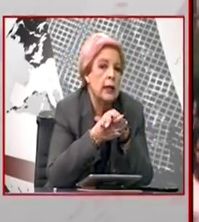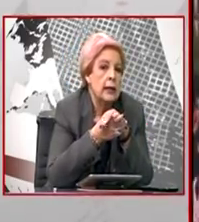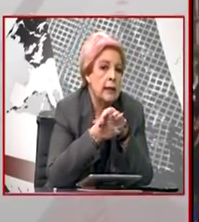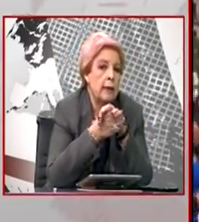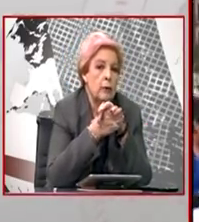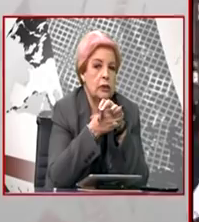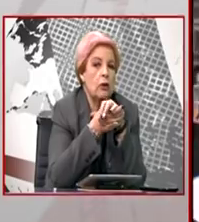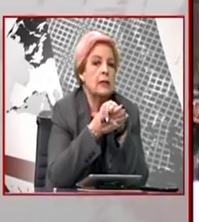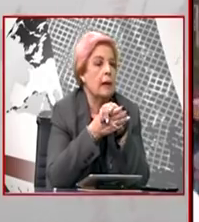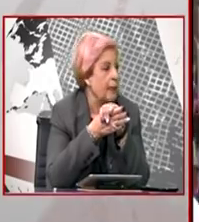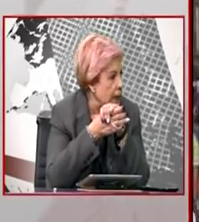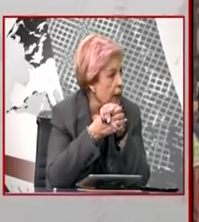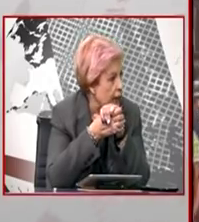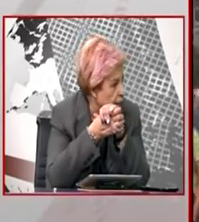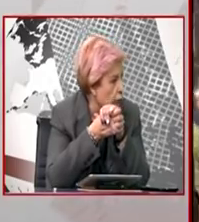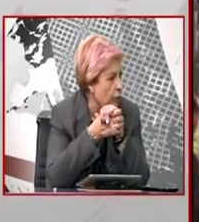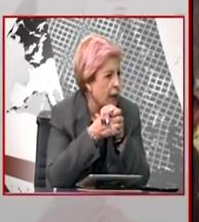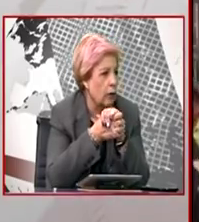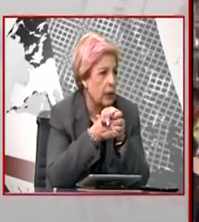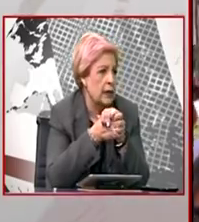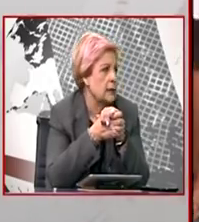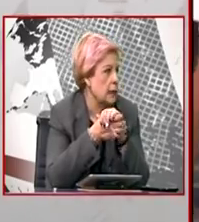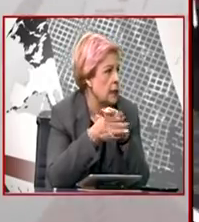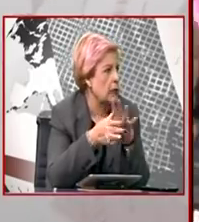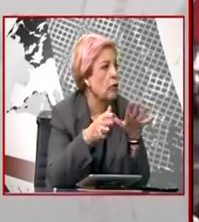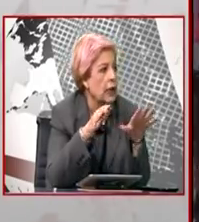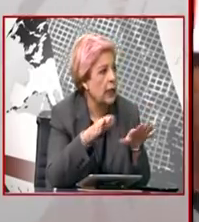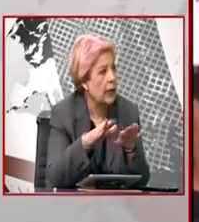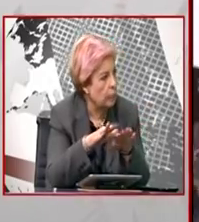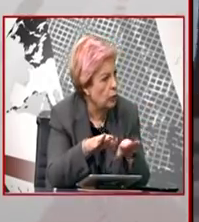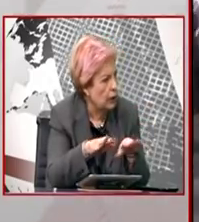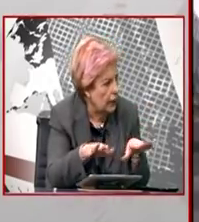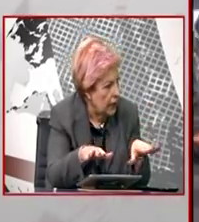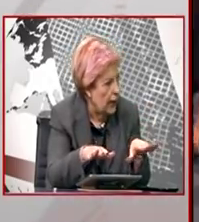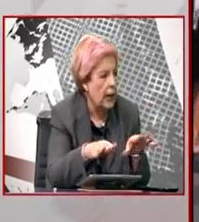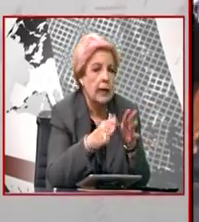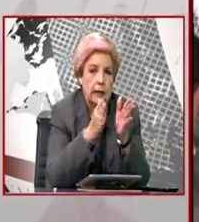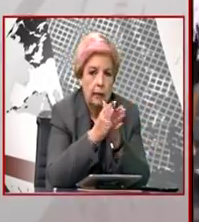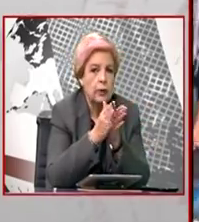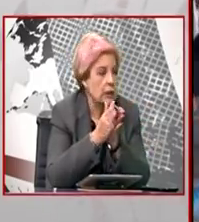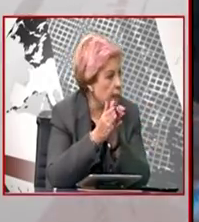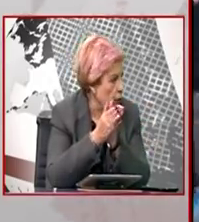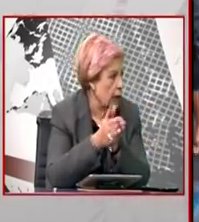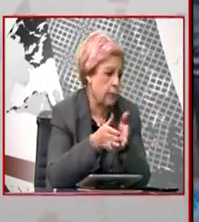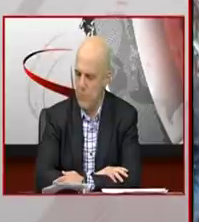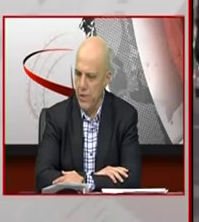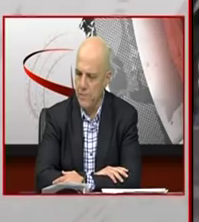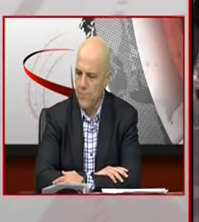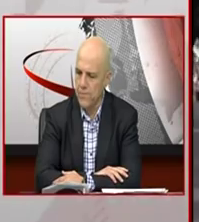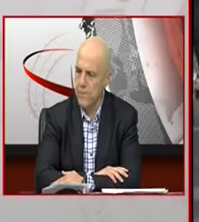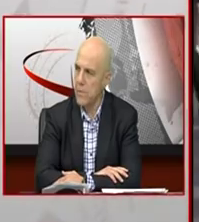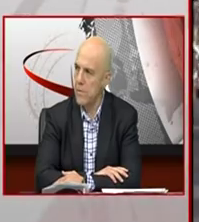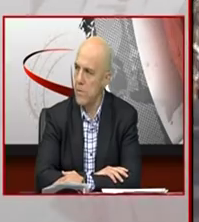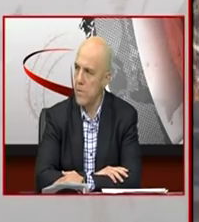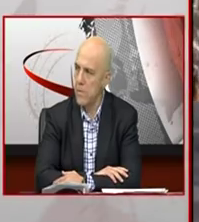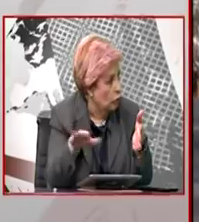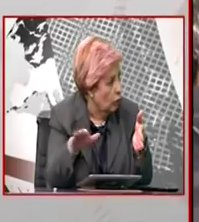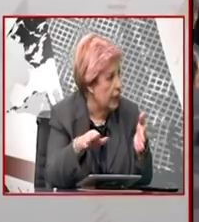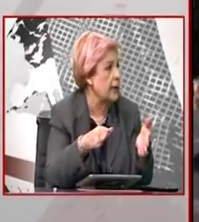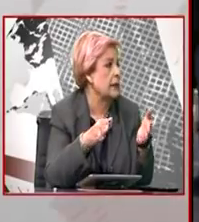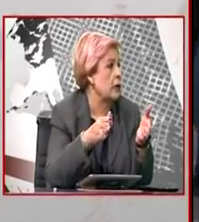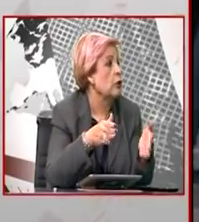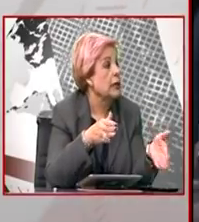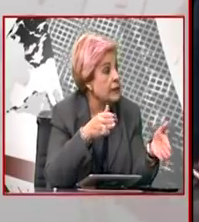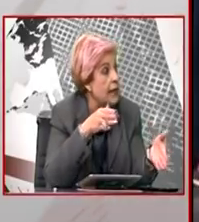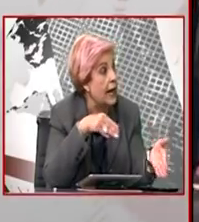de evaluaciones a parte de la reforma creo que en ese sentido era muy tranquila si puedo decir porque nunca los